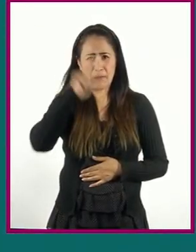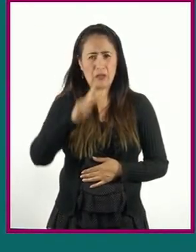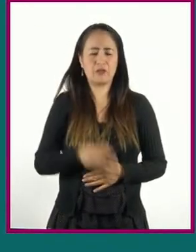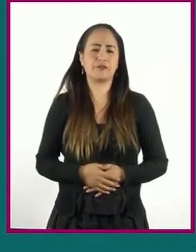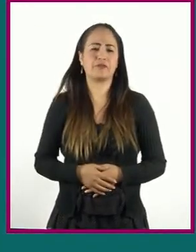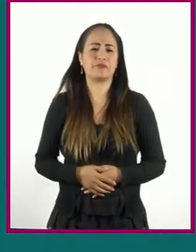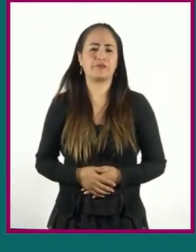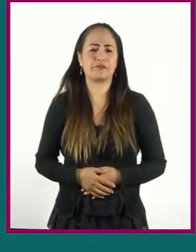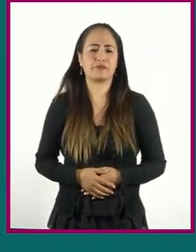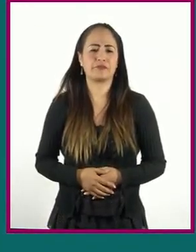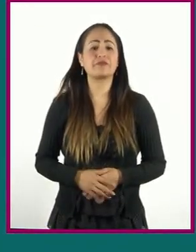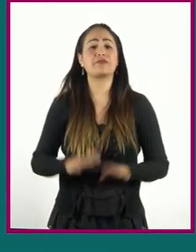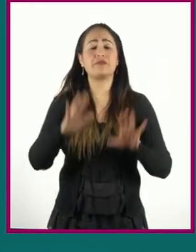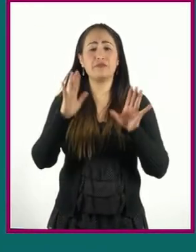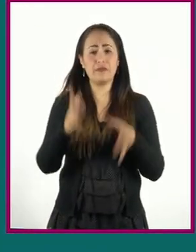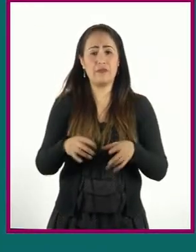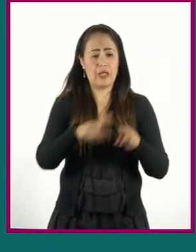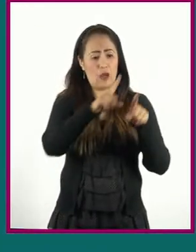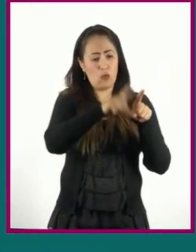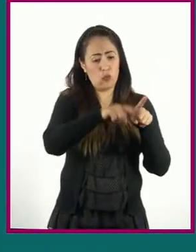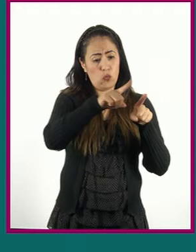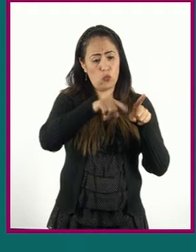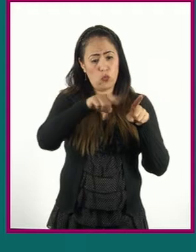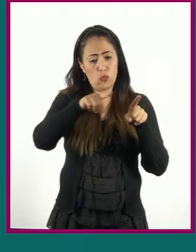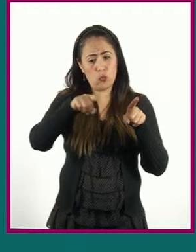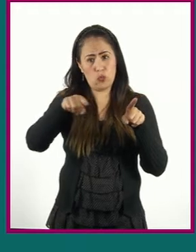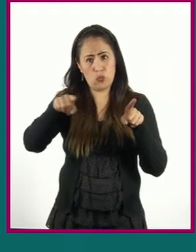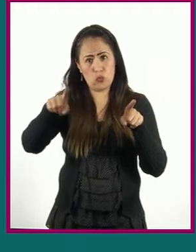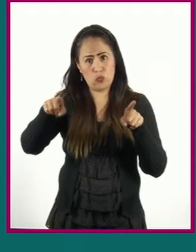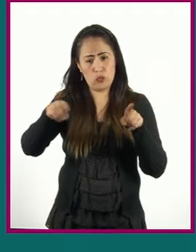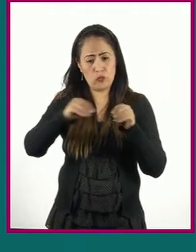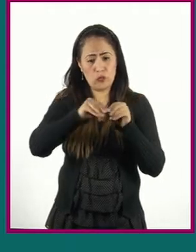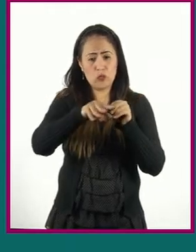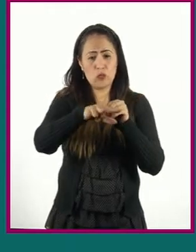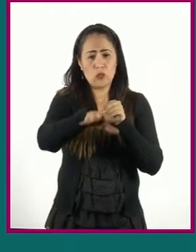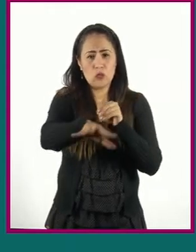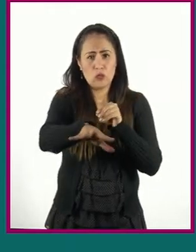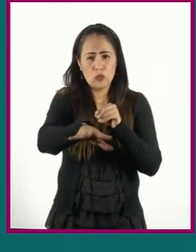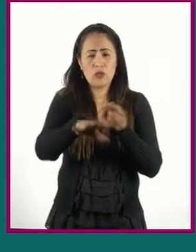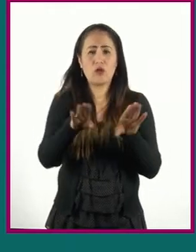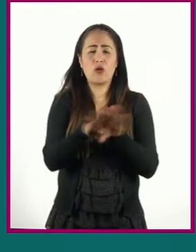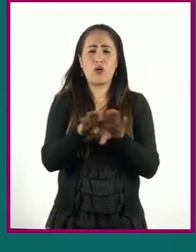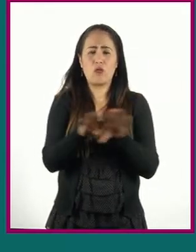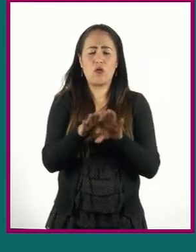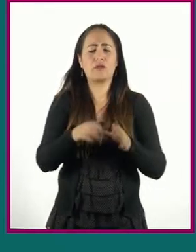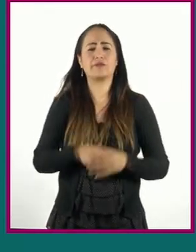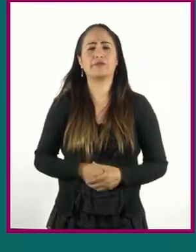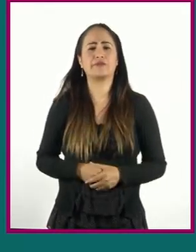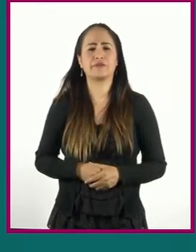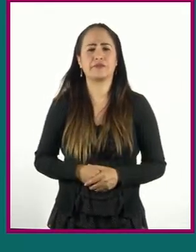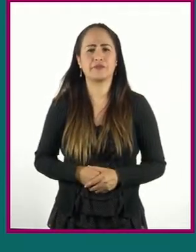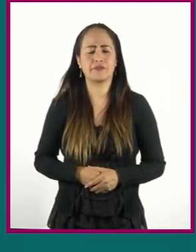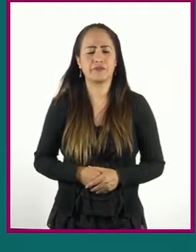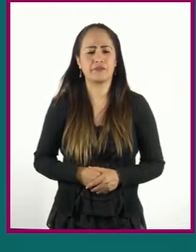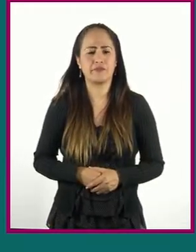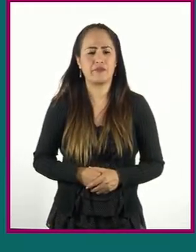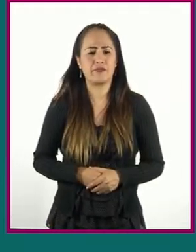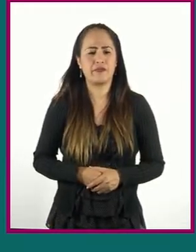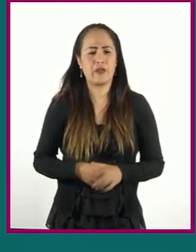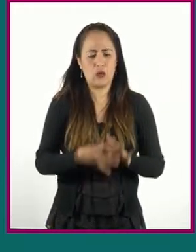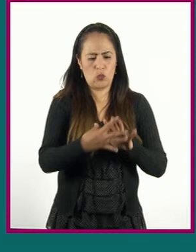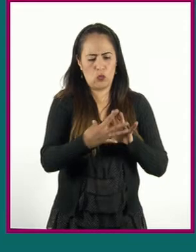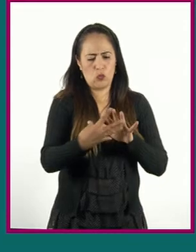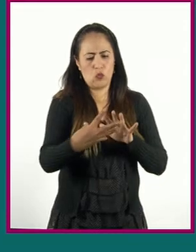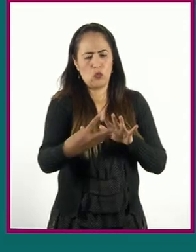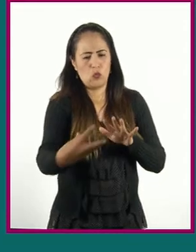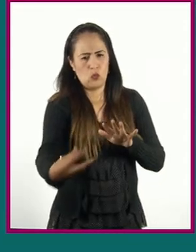el magnetrón produce las microondas, estas son llevadas por la guía de ondas que se encarga de transferirlas a la cámara